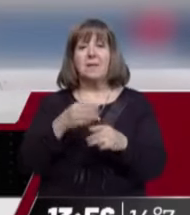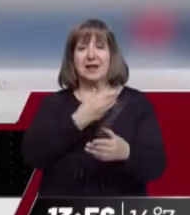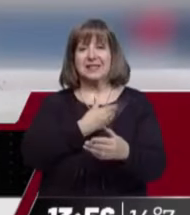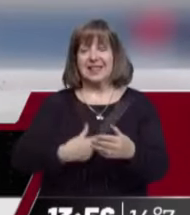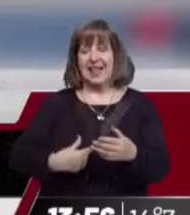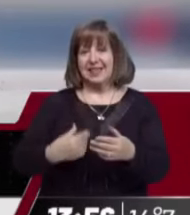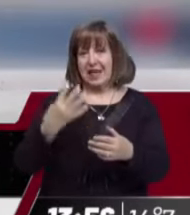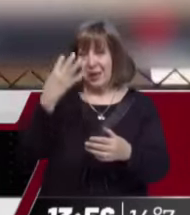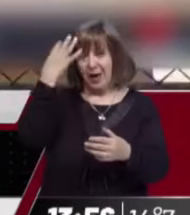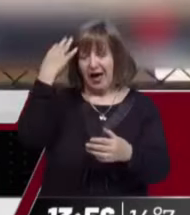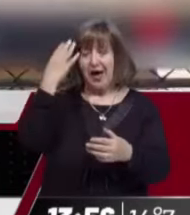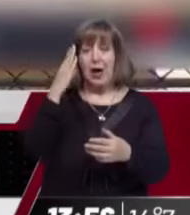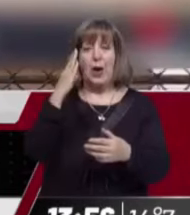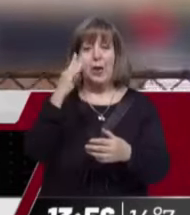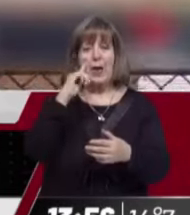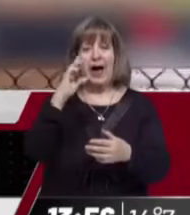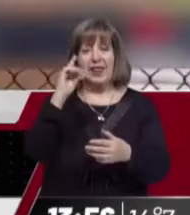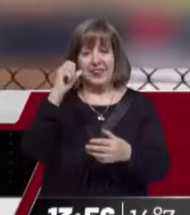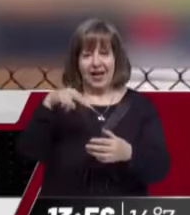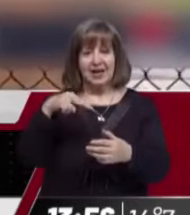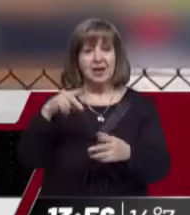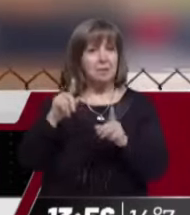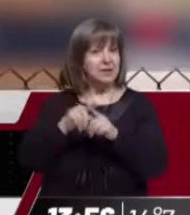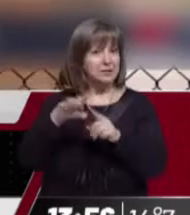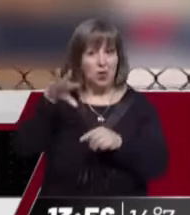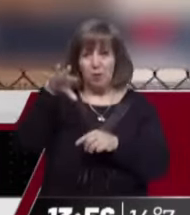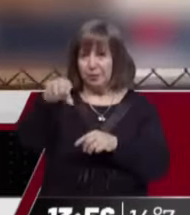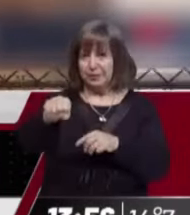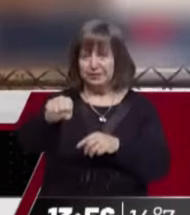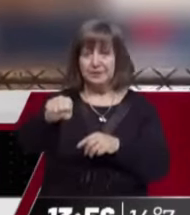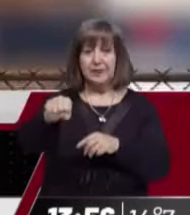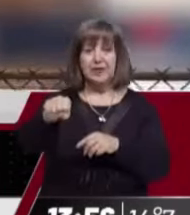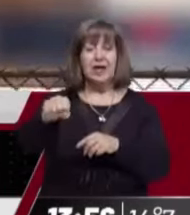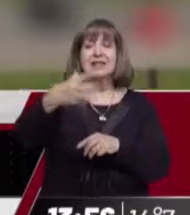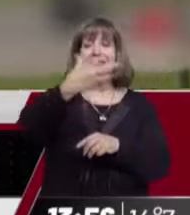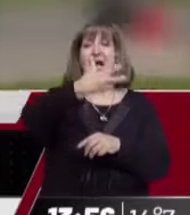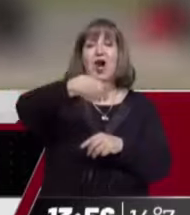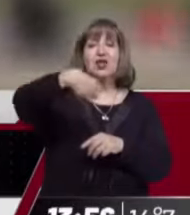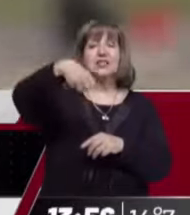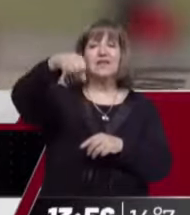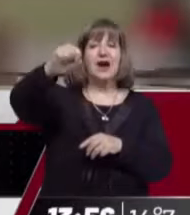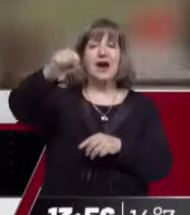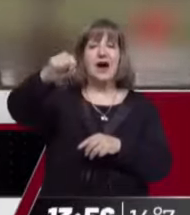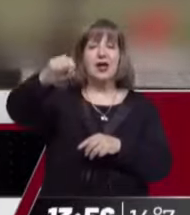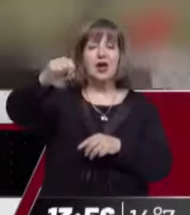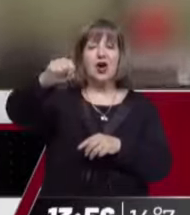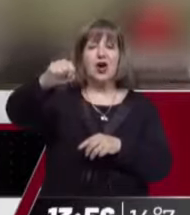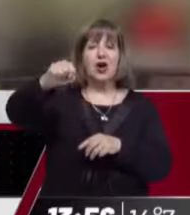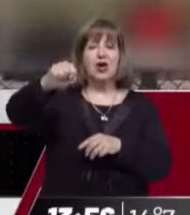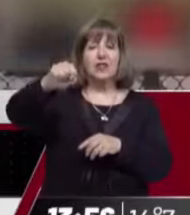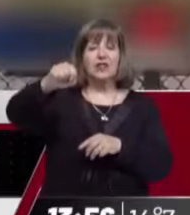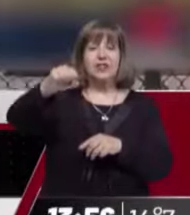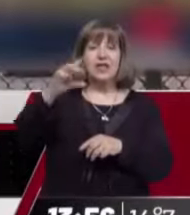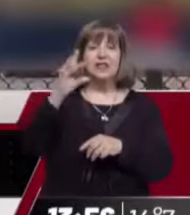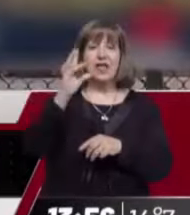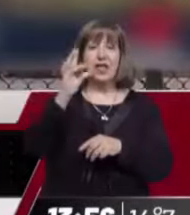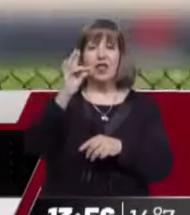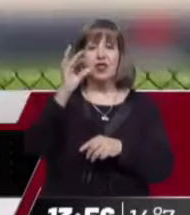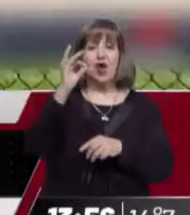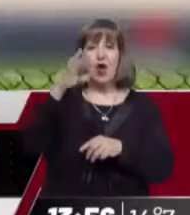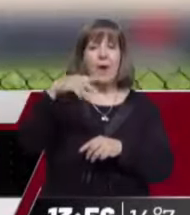presidente Biden, bueno, que se le incautó a Nicolás Maduro y se lo llevaron directamente desde República